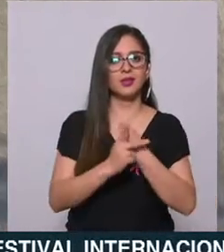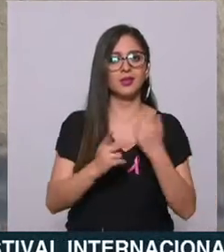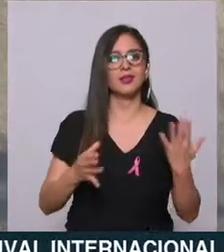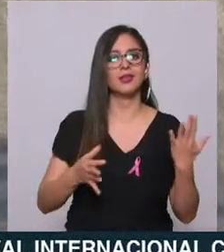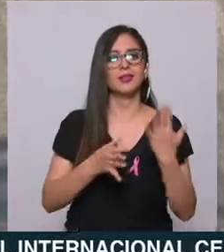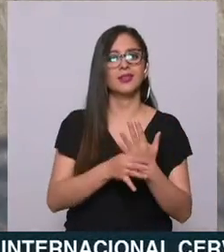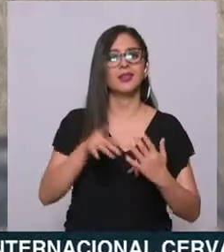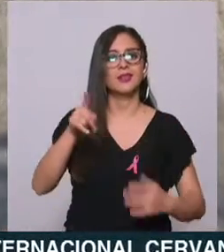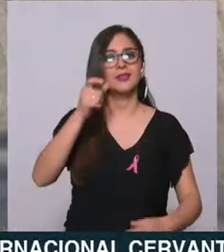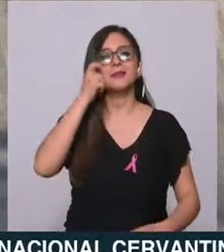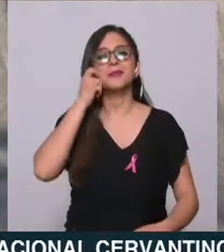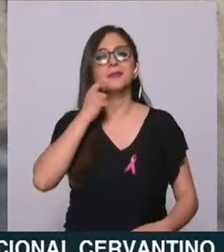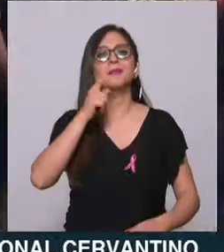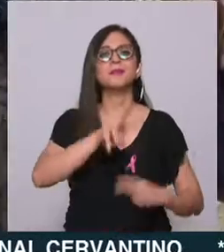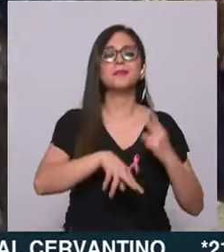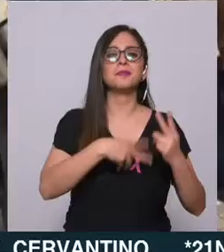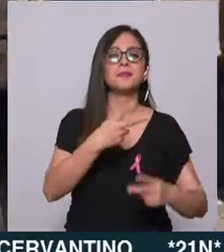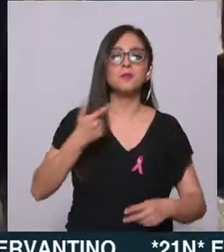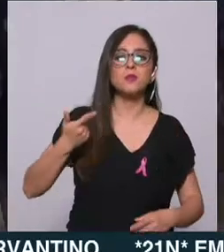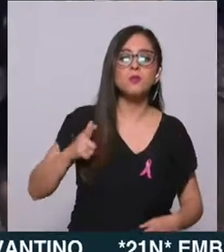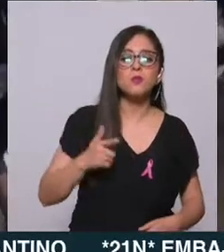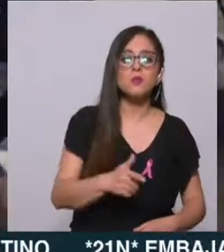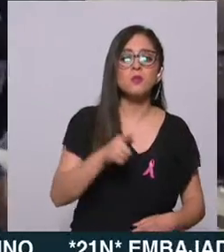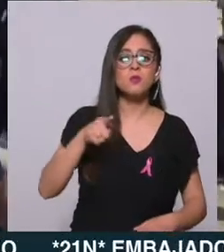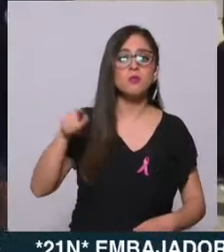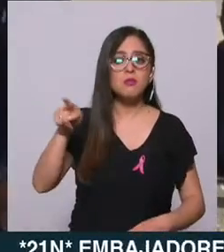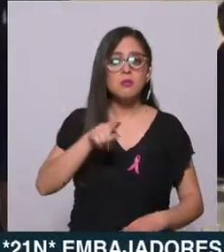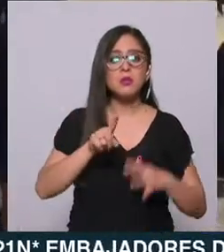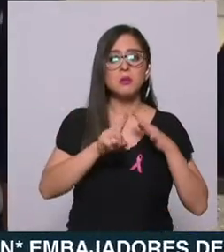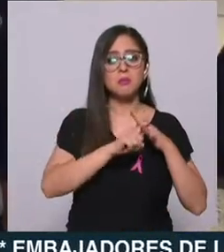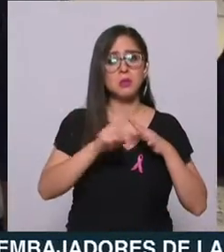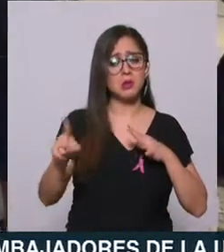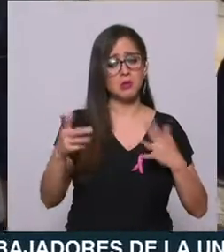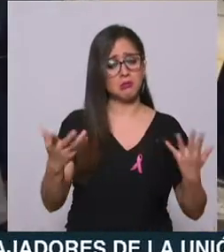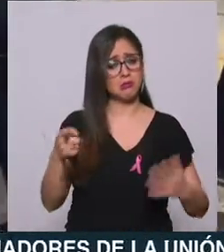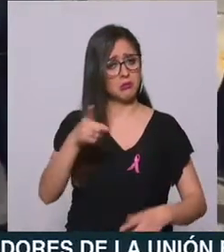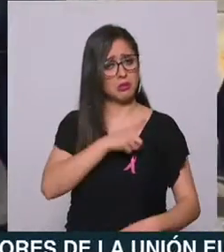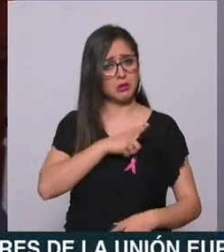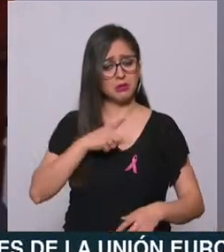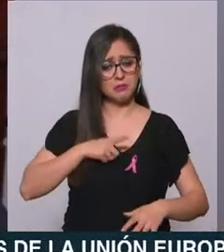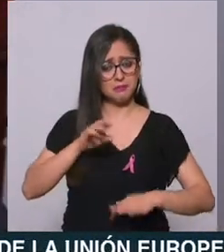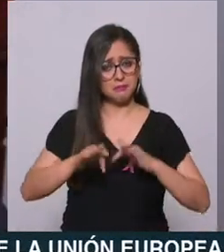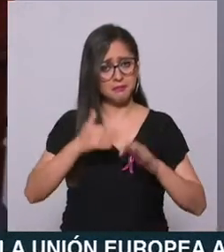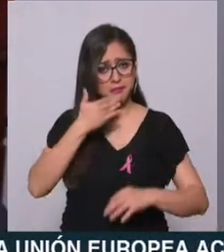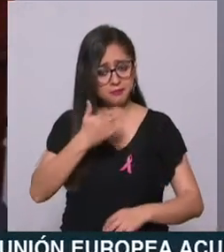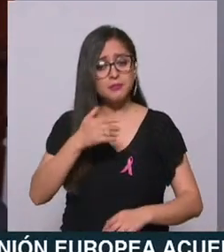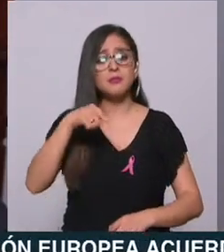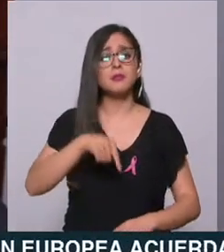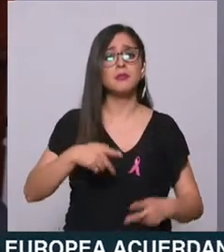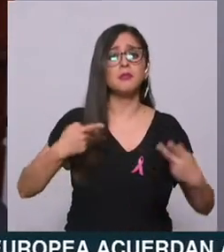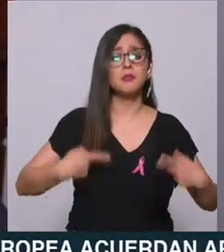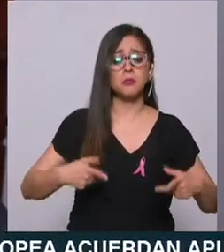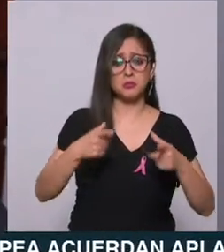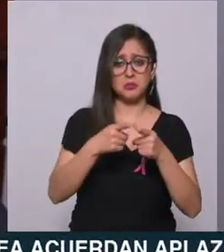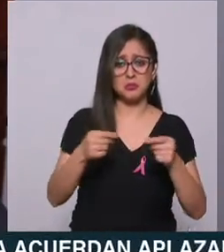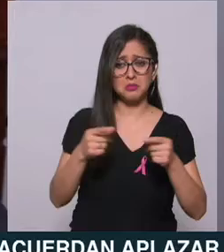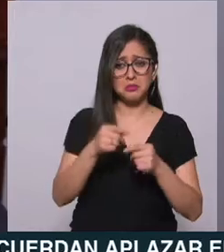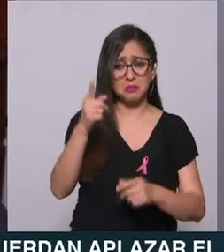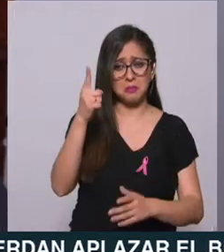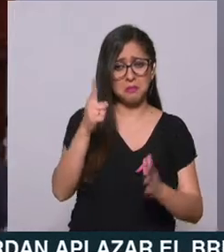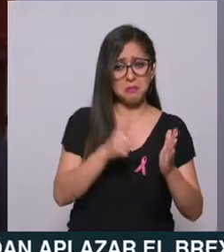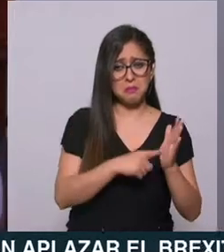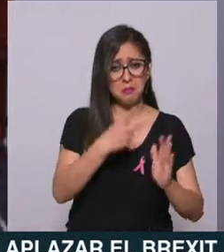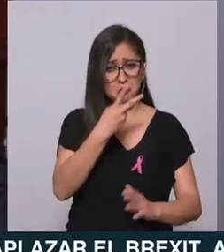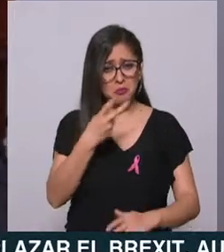de Guerrero que vienen a trabajar a Guanajuato, son migrantes, hay que tratarlos bien. Los japoneses que viven aquí en Guanajuato, más de